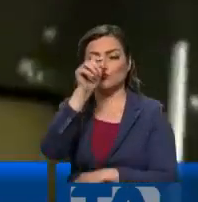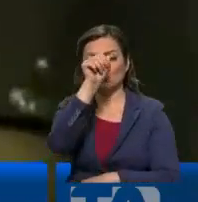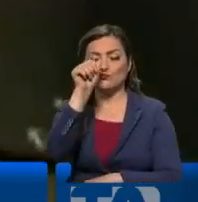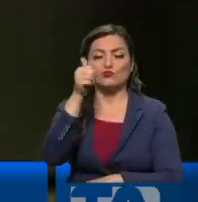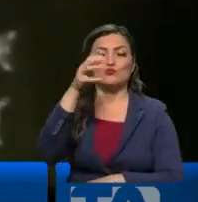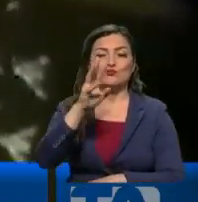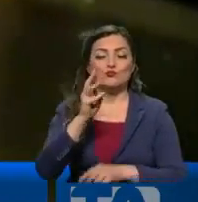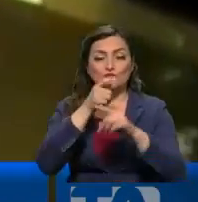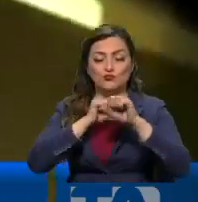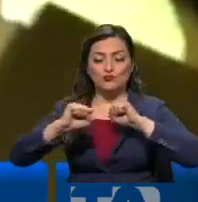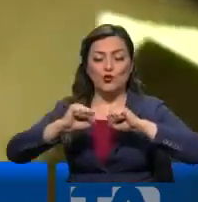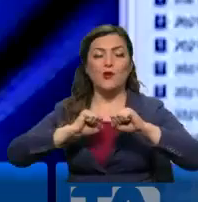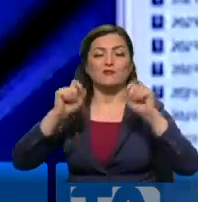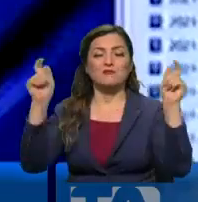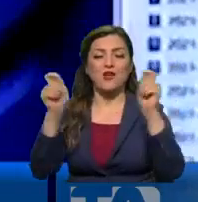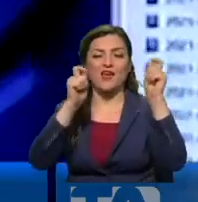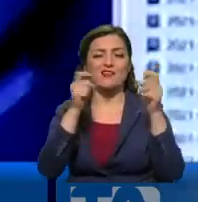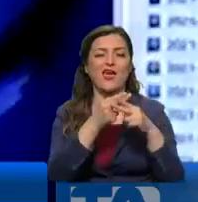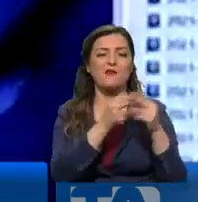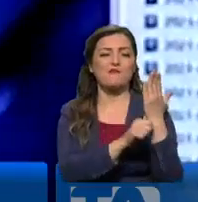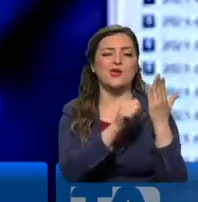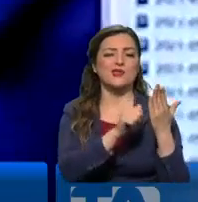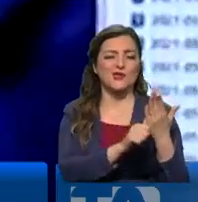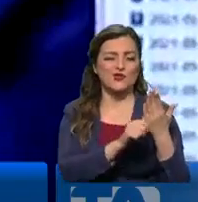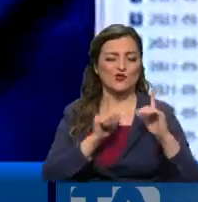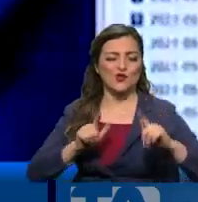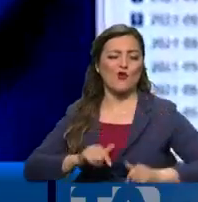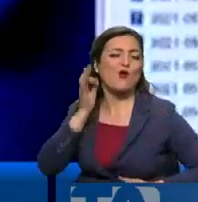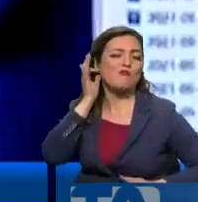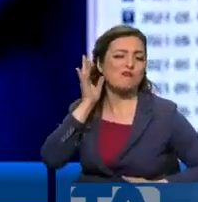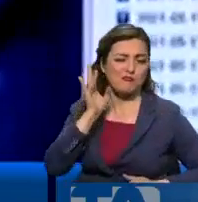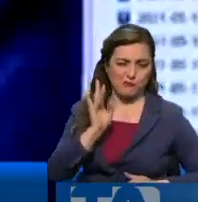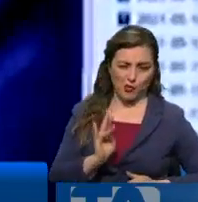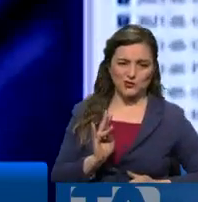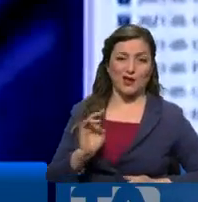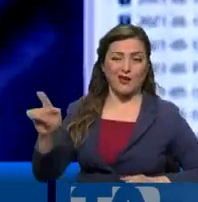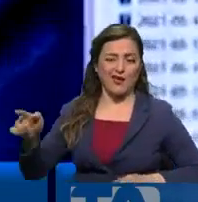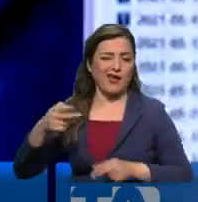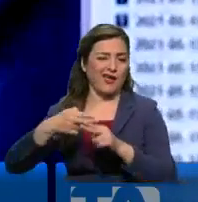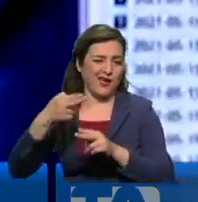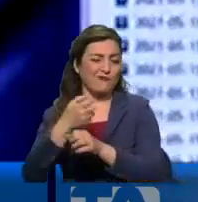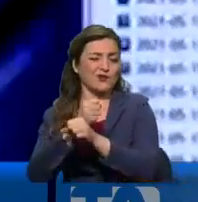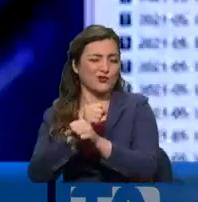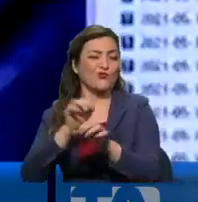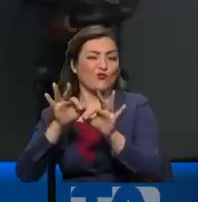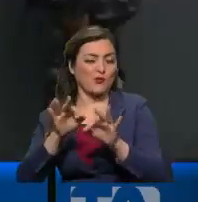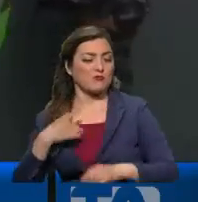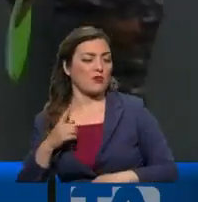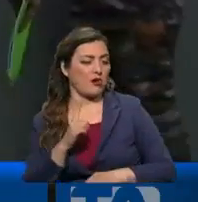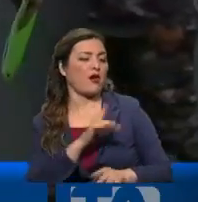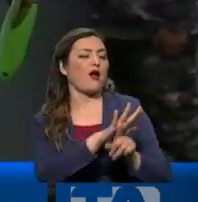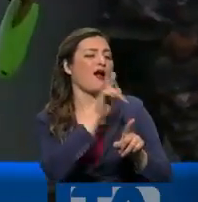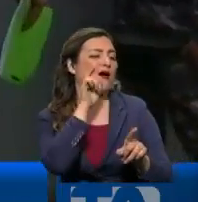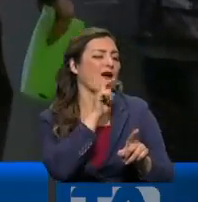domingo 16 de mayo, en una fiesta del exministro de Salud, Mauro Falcón. La agresión se habría cometido a la pareja del